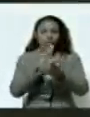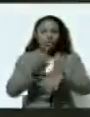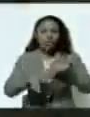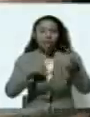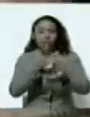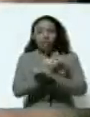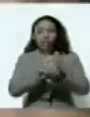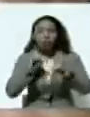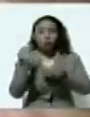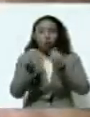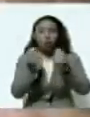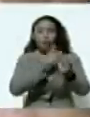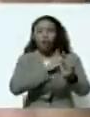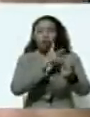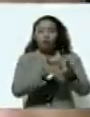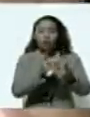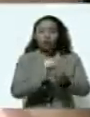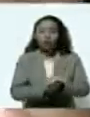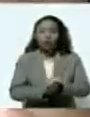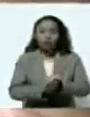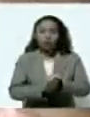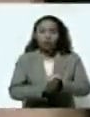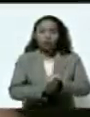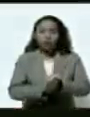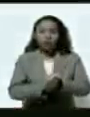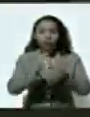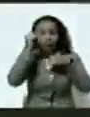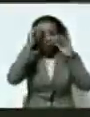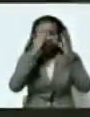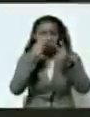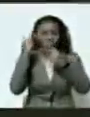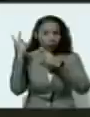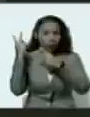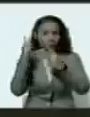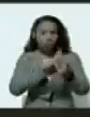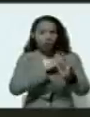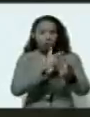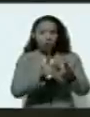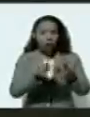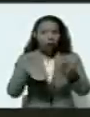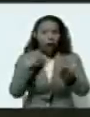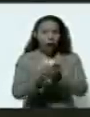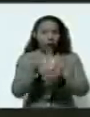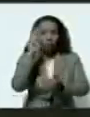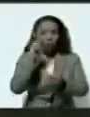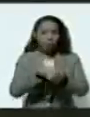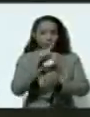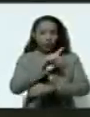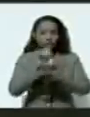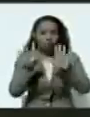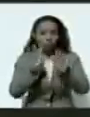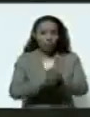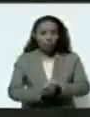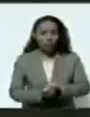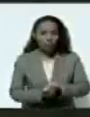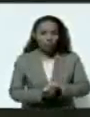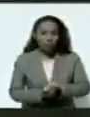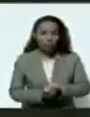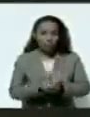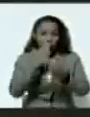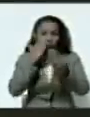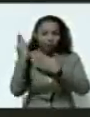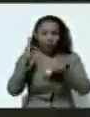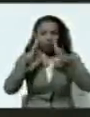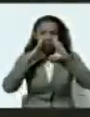como voluntario, atiendan bien ese término, voluntario, hasta el 2019. Y aquí hace una